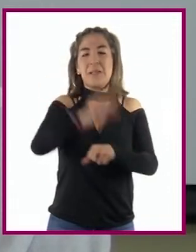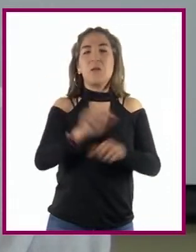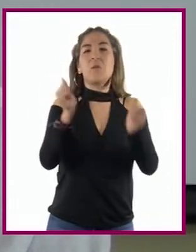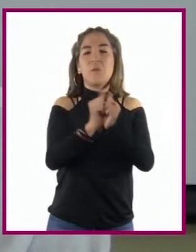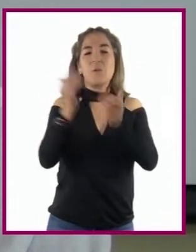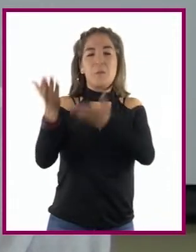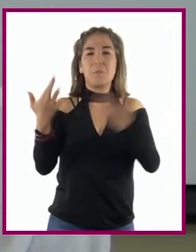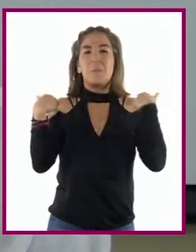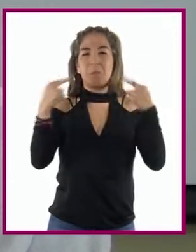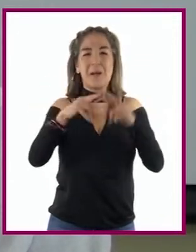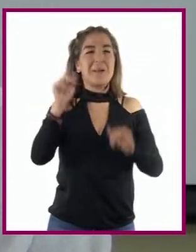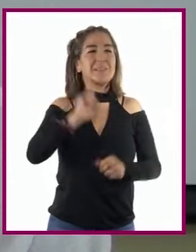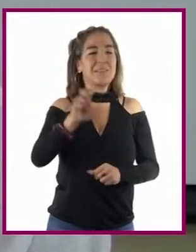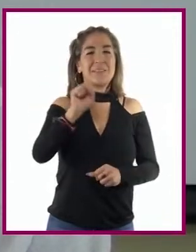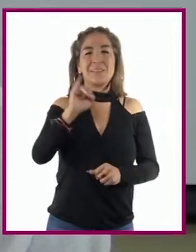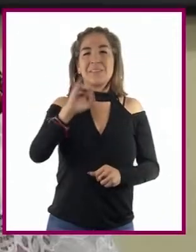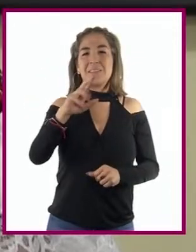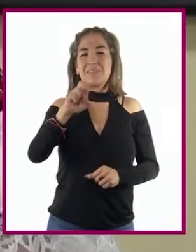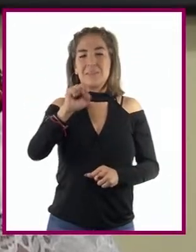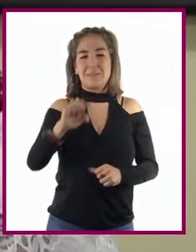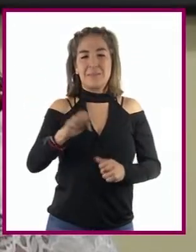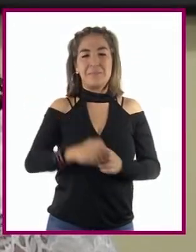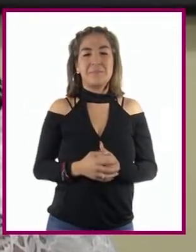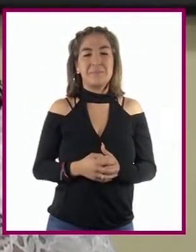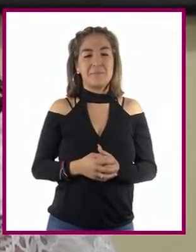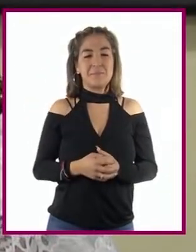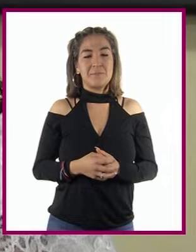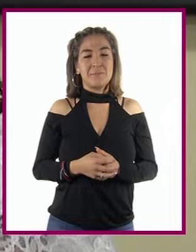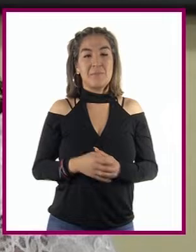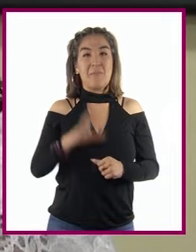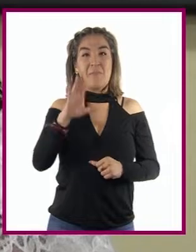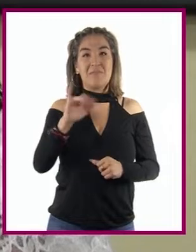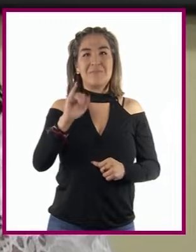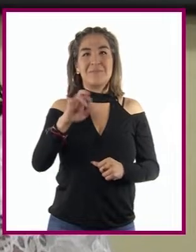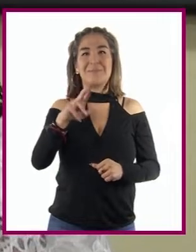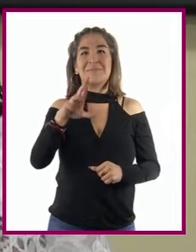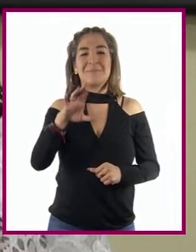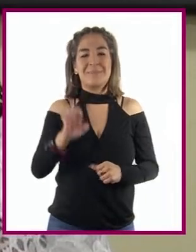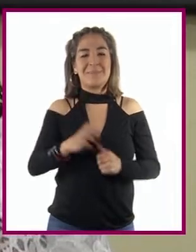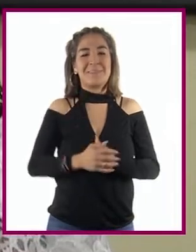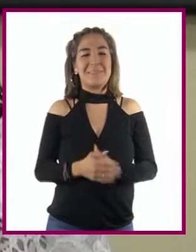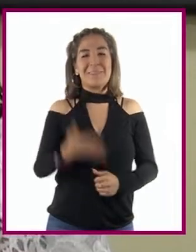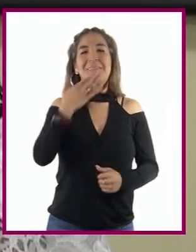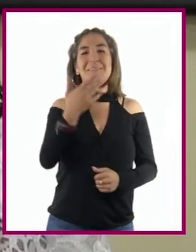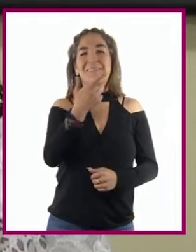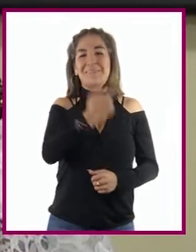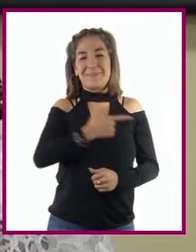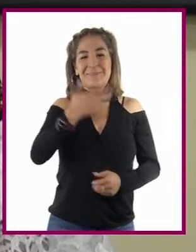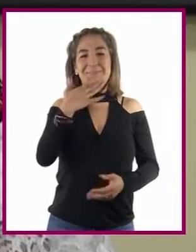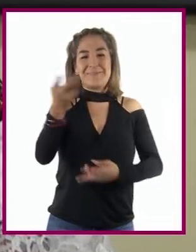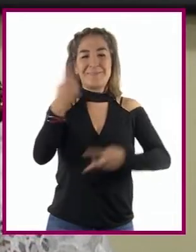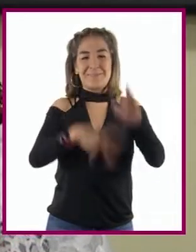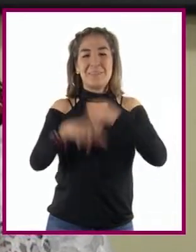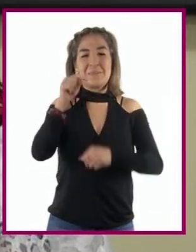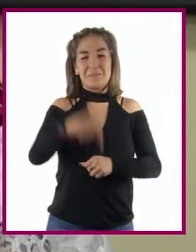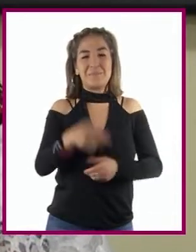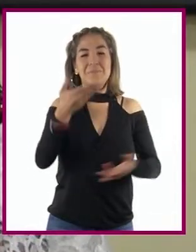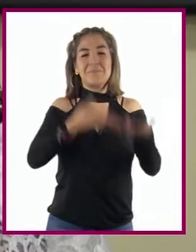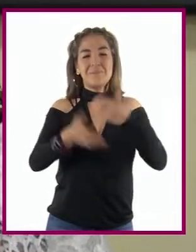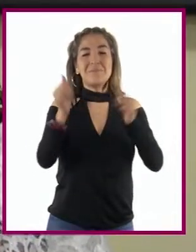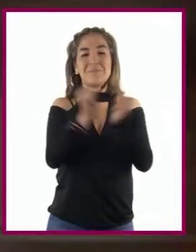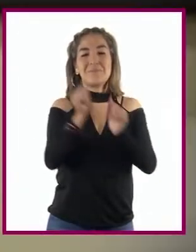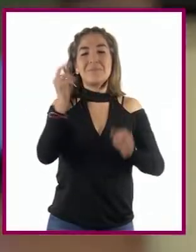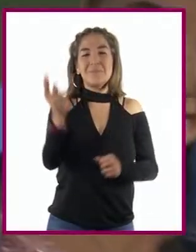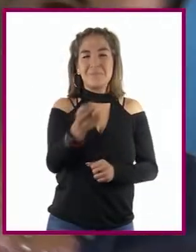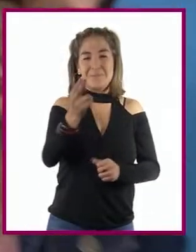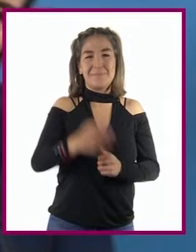profesora Circe Abril Ramos Moreno. Bienvenidas y bienvenidos. Es un placer para mí compartir con ustedes esta sesión.